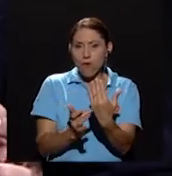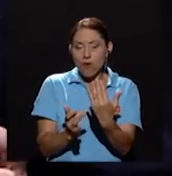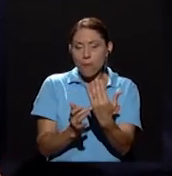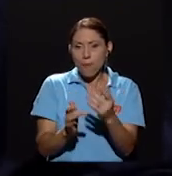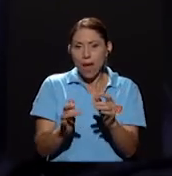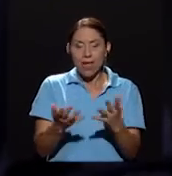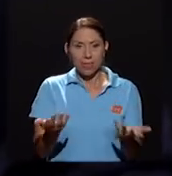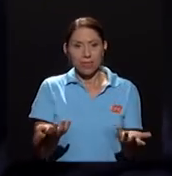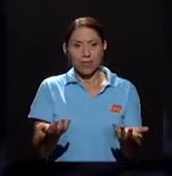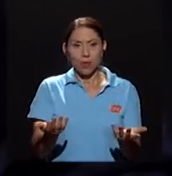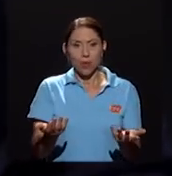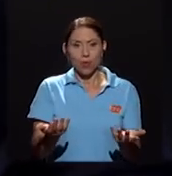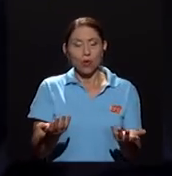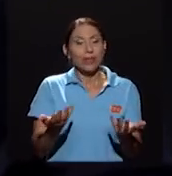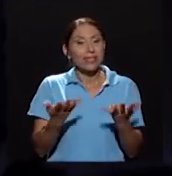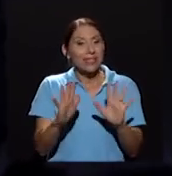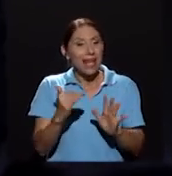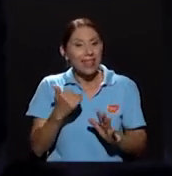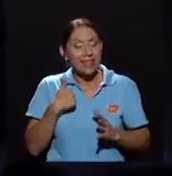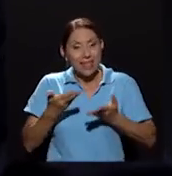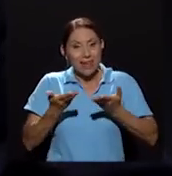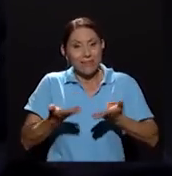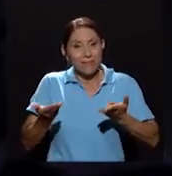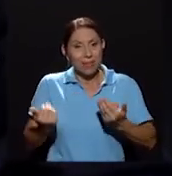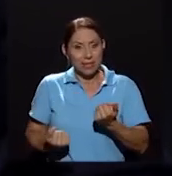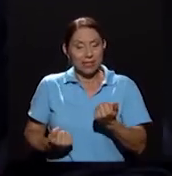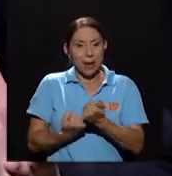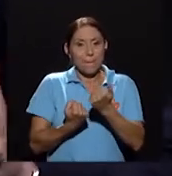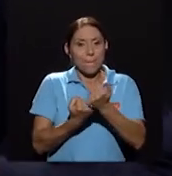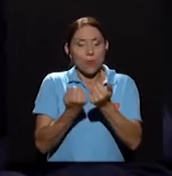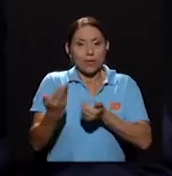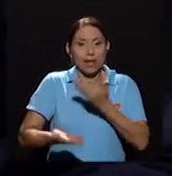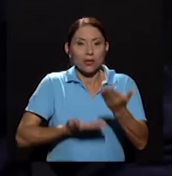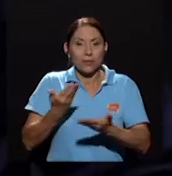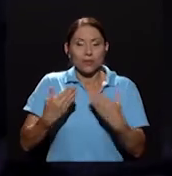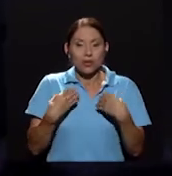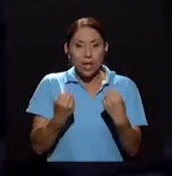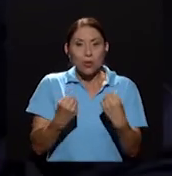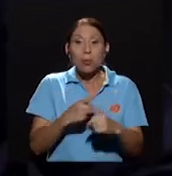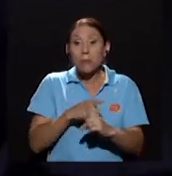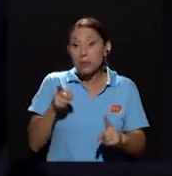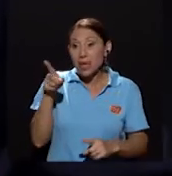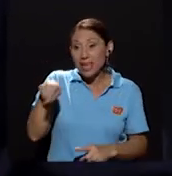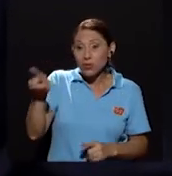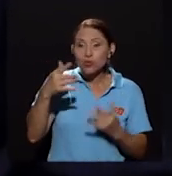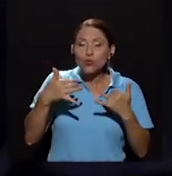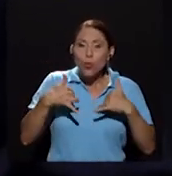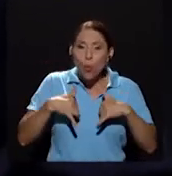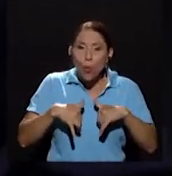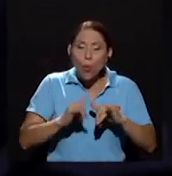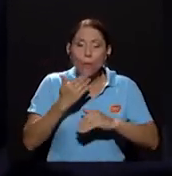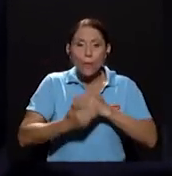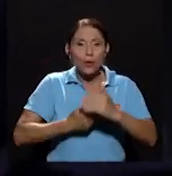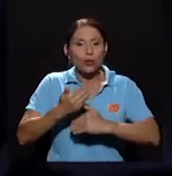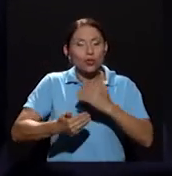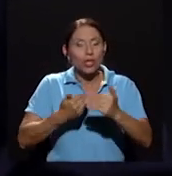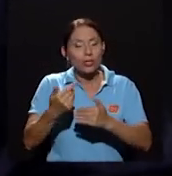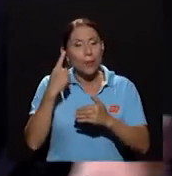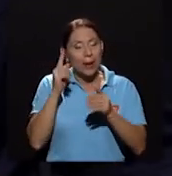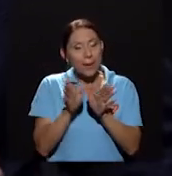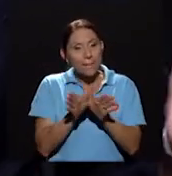herramientas que apoyan a los servicios de salud pues todavía están en ese proceso de ampliar la cidh y de